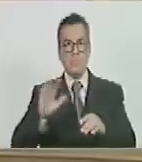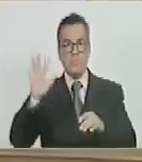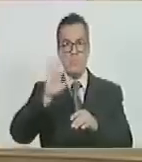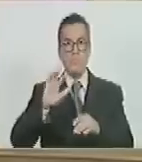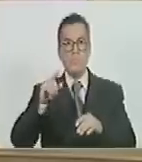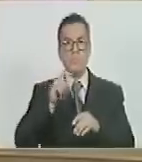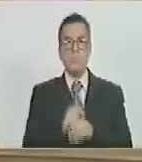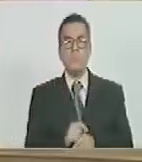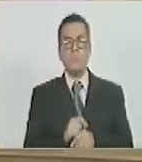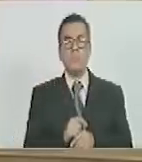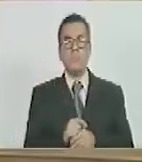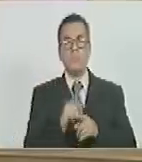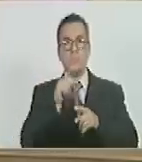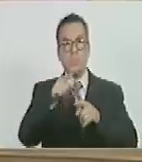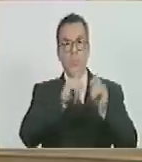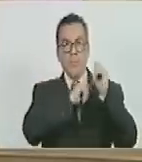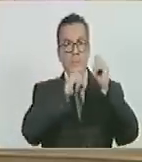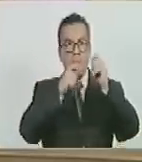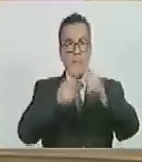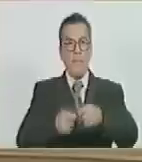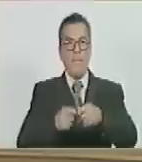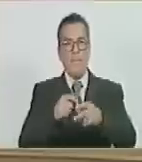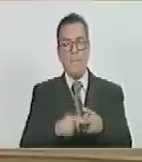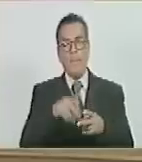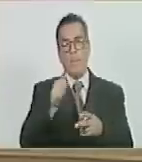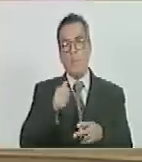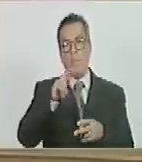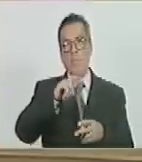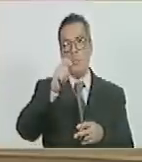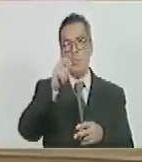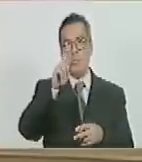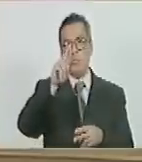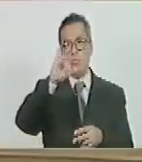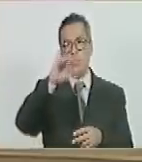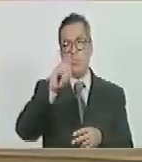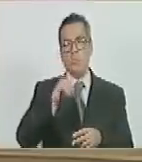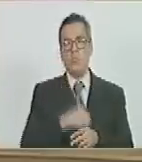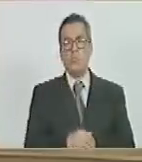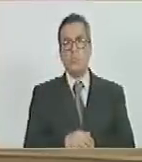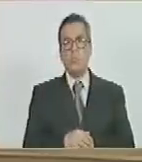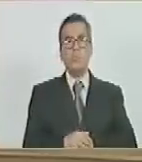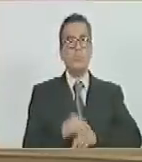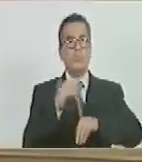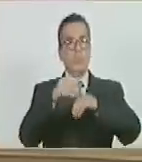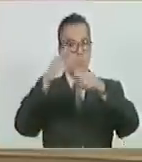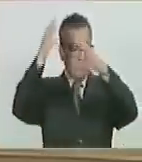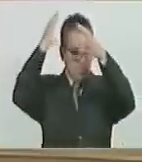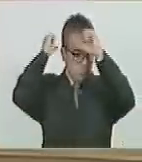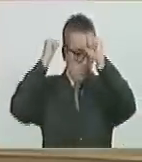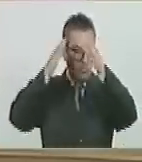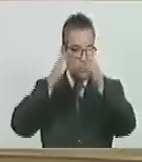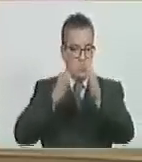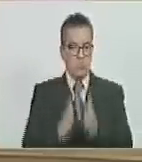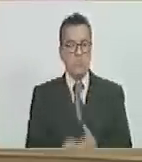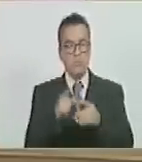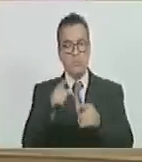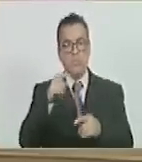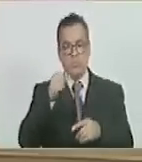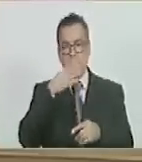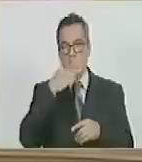Bolivariana de Venezuela, para designar al ciudadano Arturo Enrique Gil Pinto como embajador extraordinario